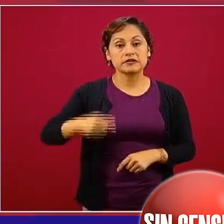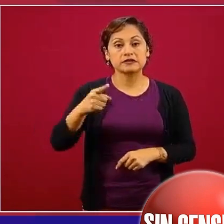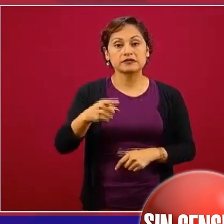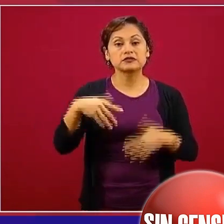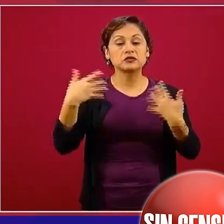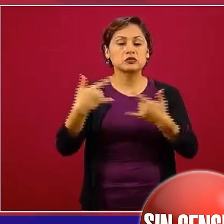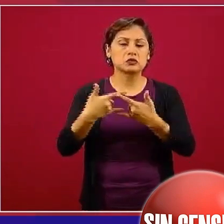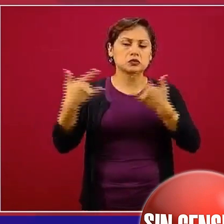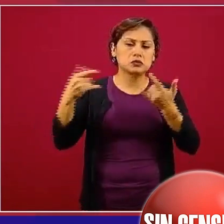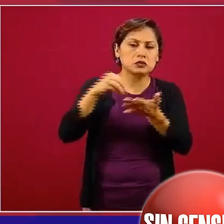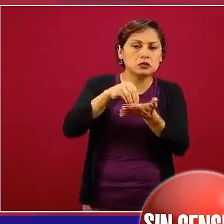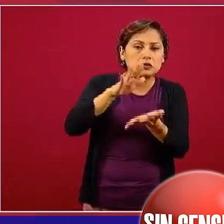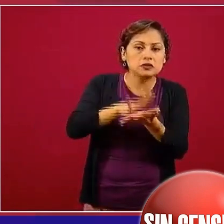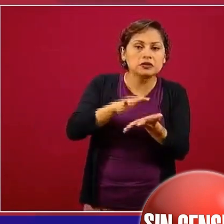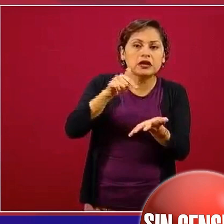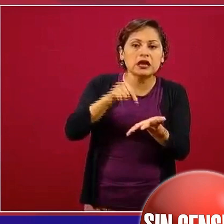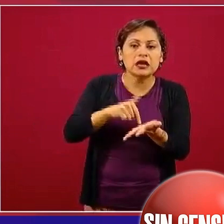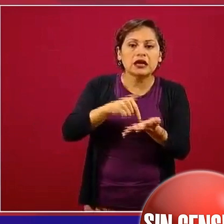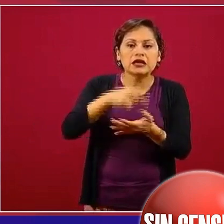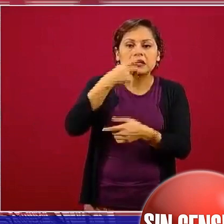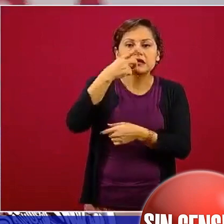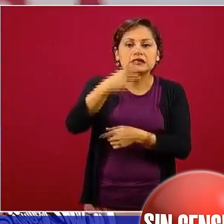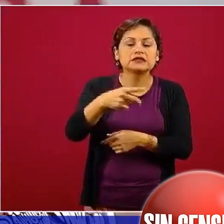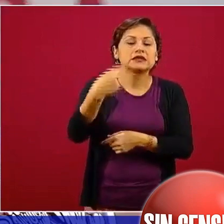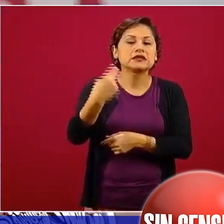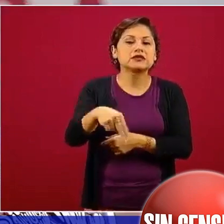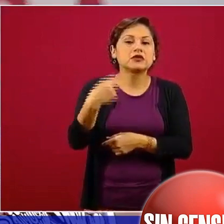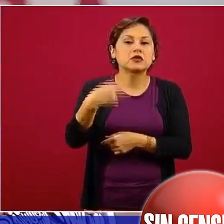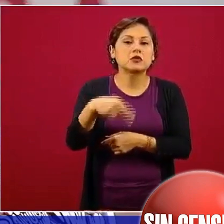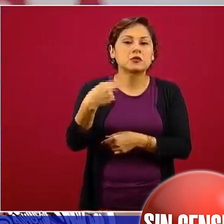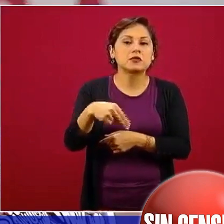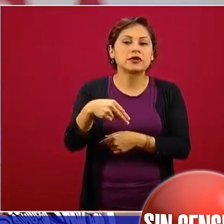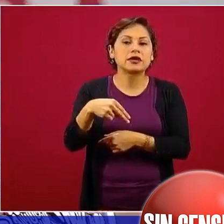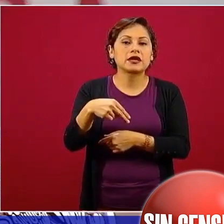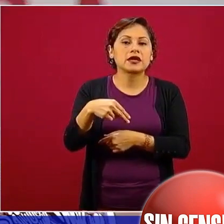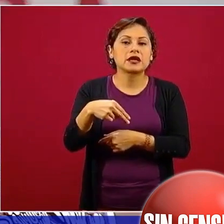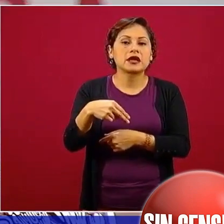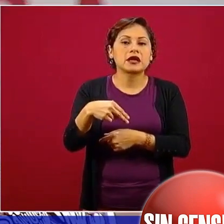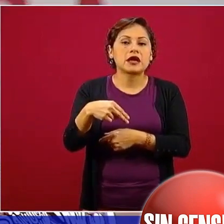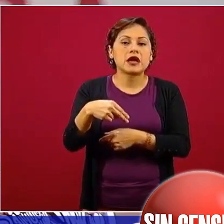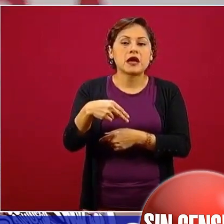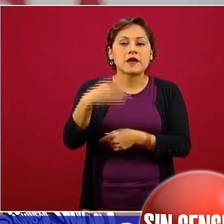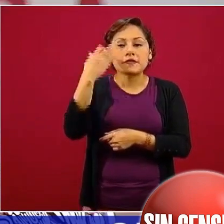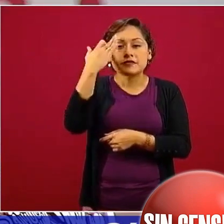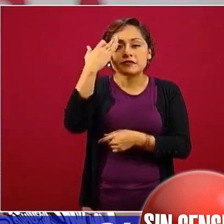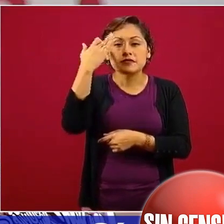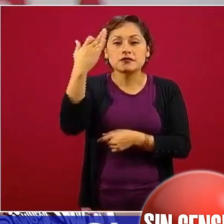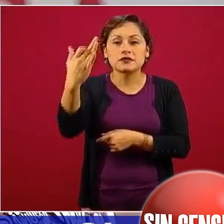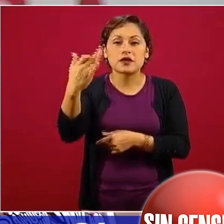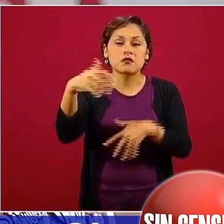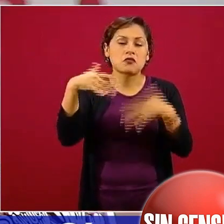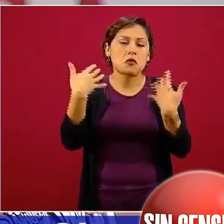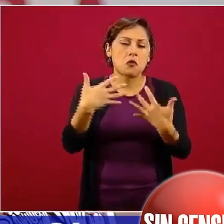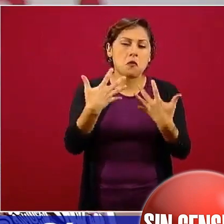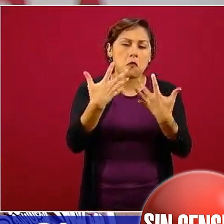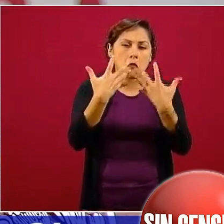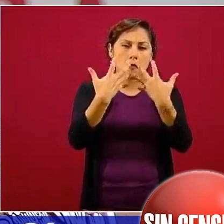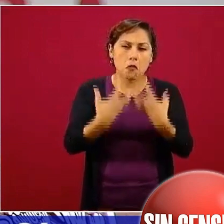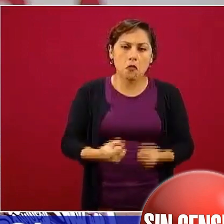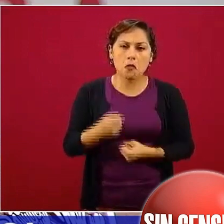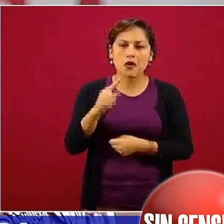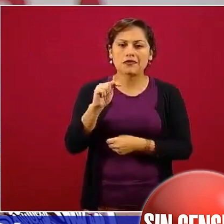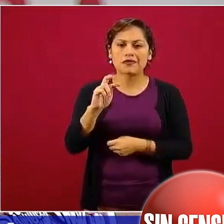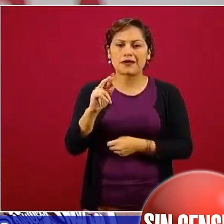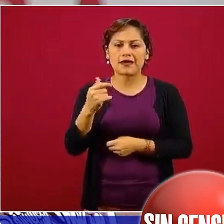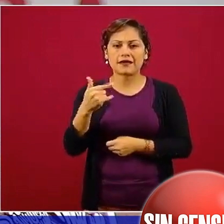no es decena, es quincena trágica, porque también la historia se ha